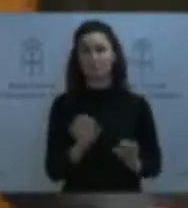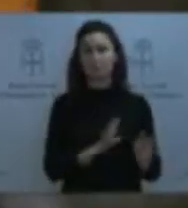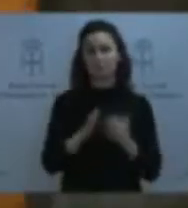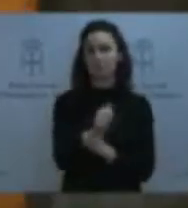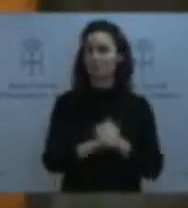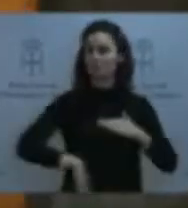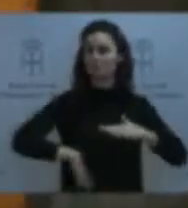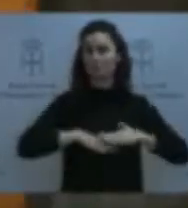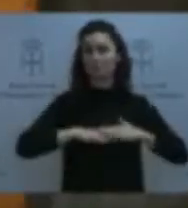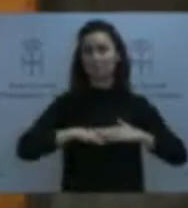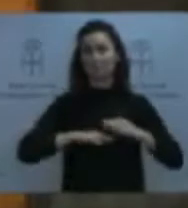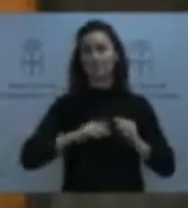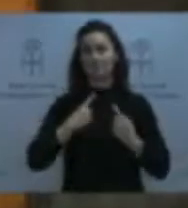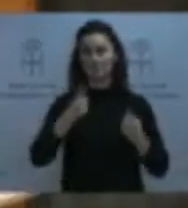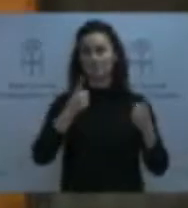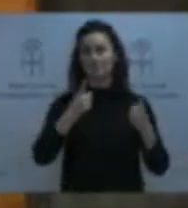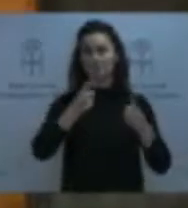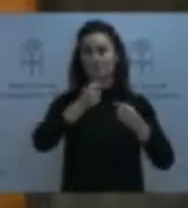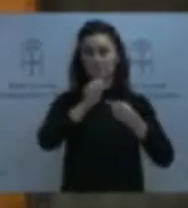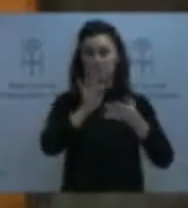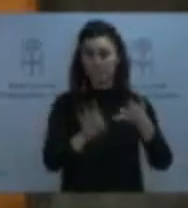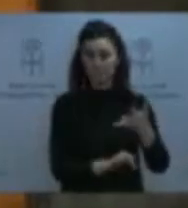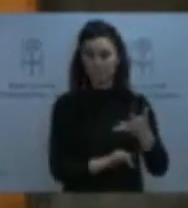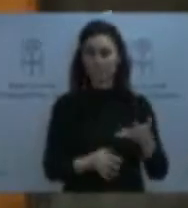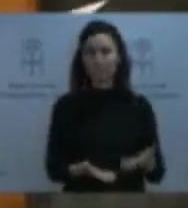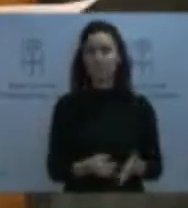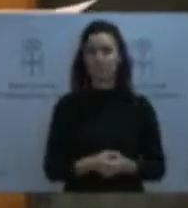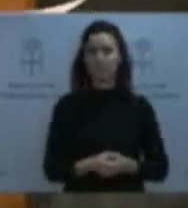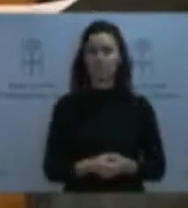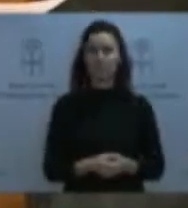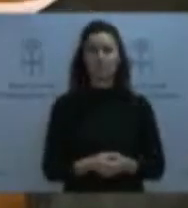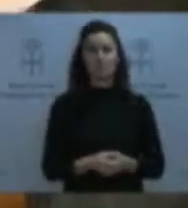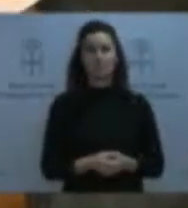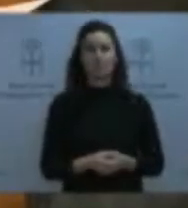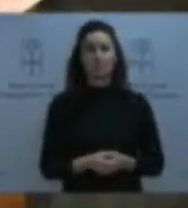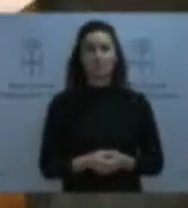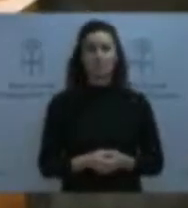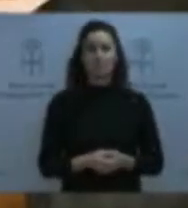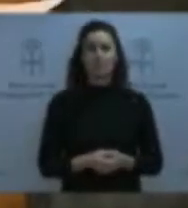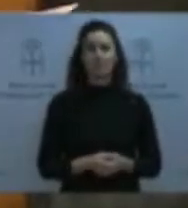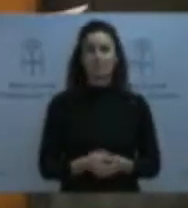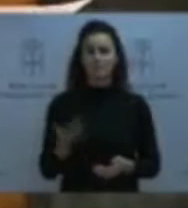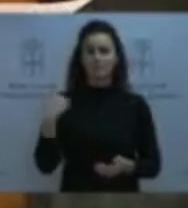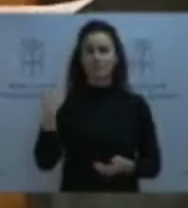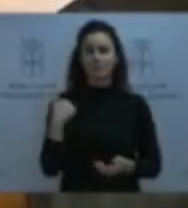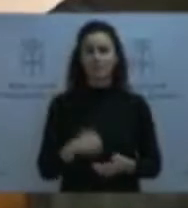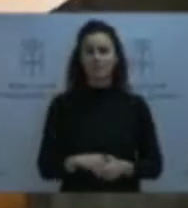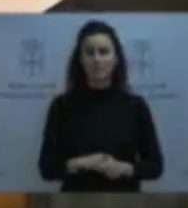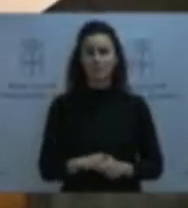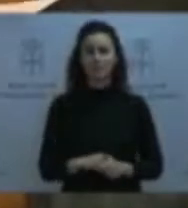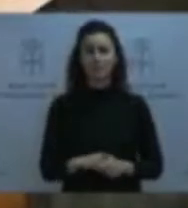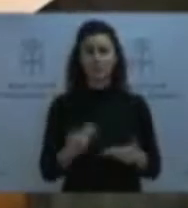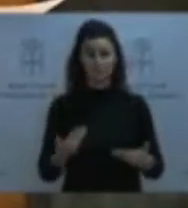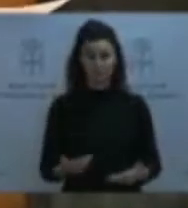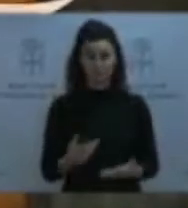sucesivas. También se han establecido desde hace ya algún tiempo circuitos en hospitalización y en hospital de día para